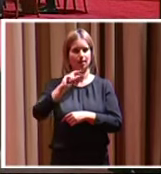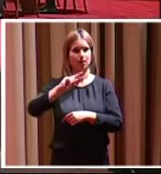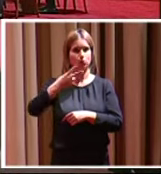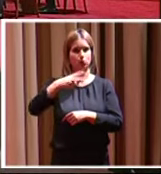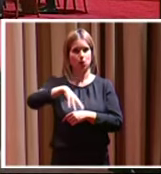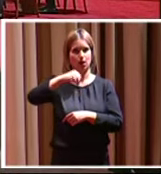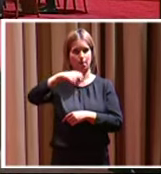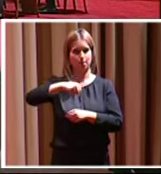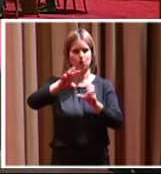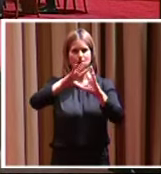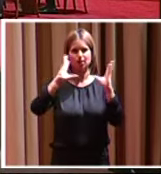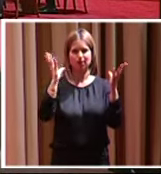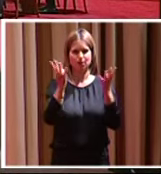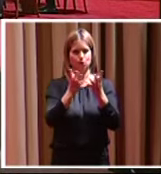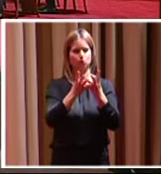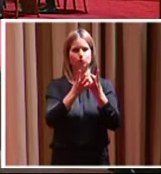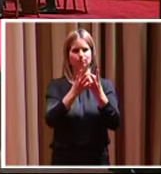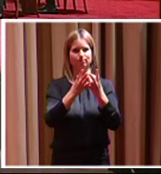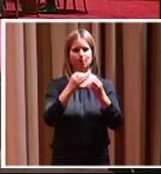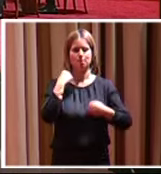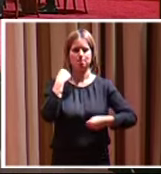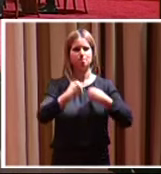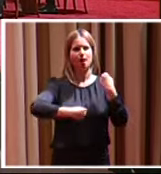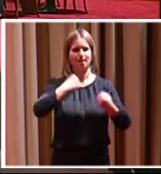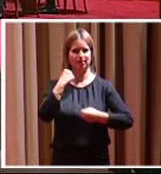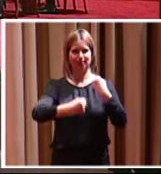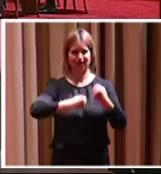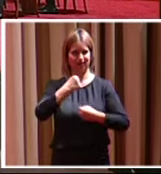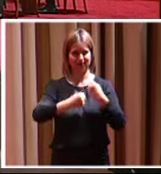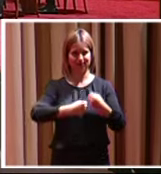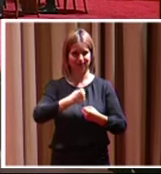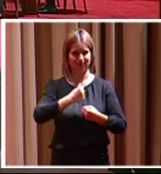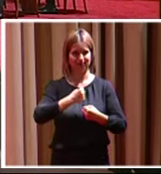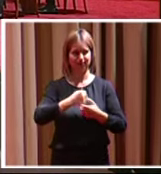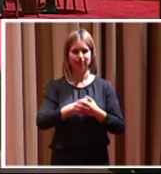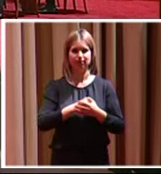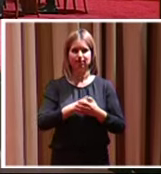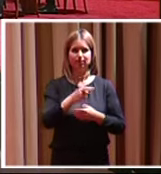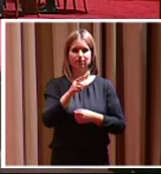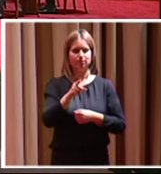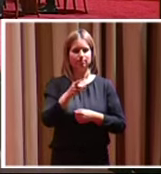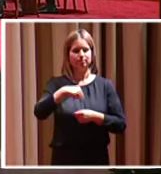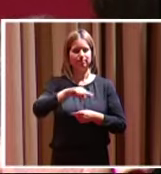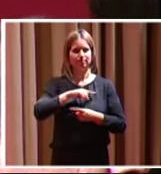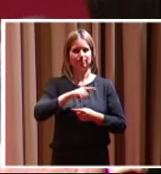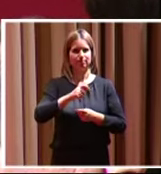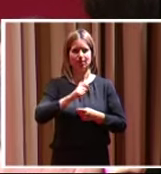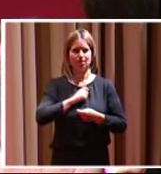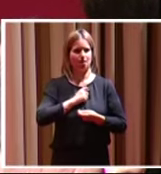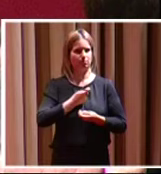bicampeona del mundo de marcha atlética. ¿Cómo nos hiciste